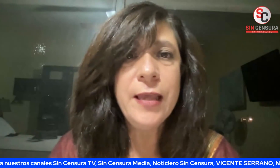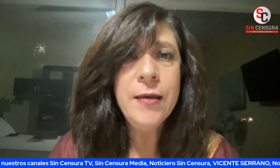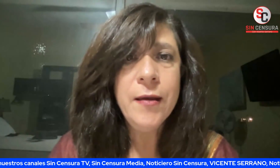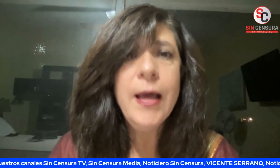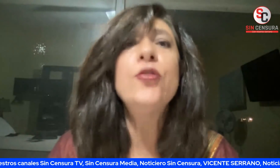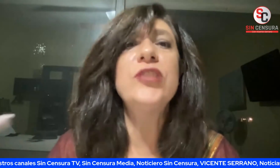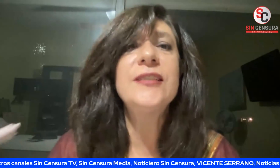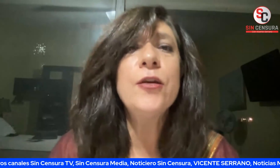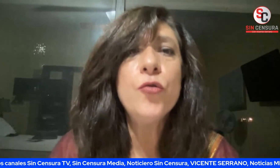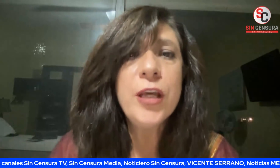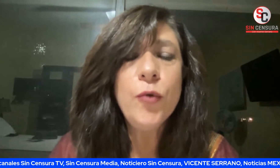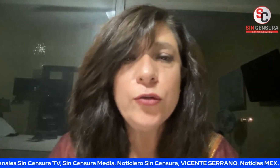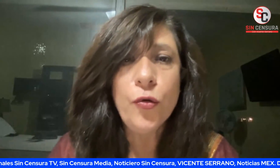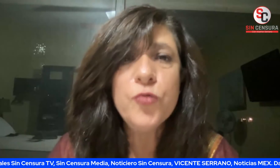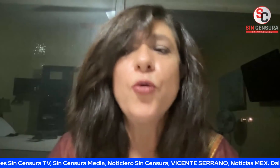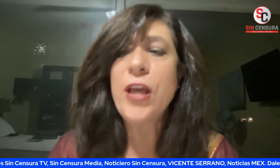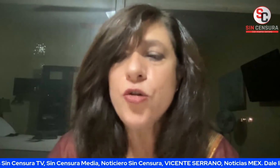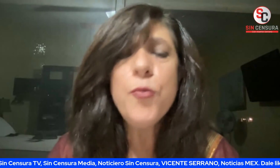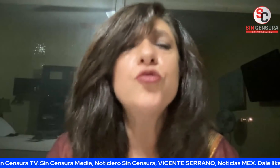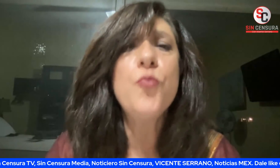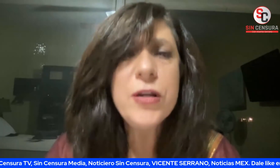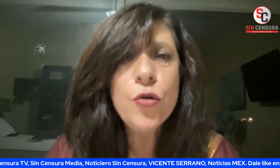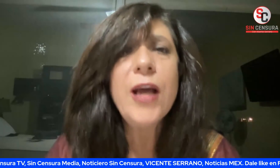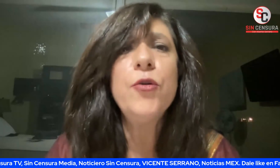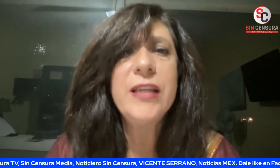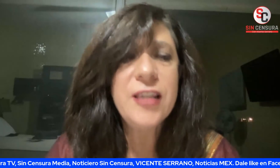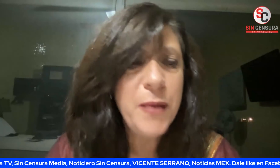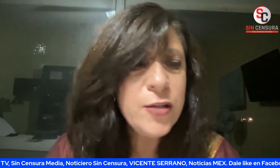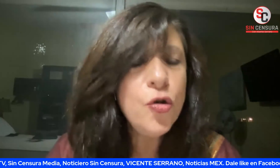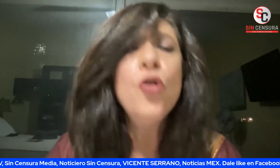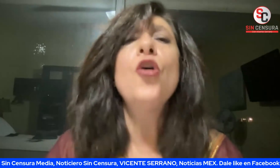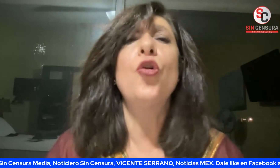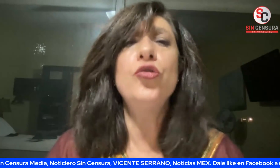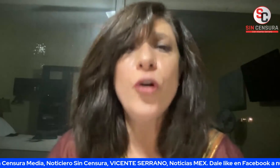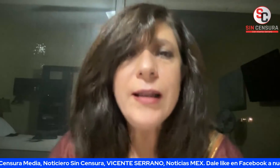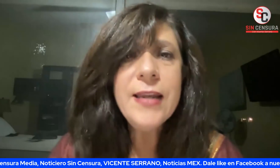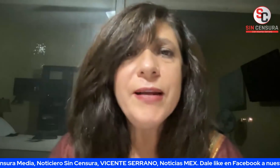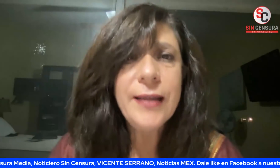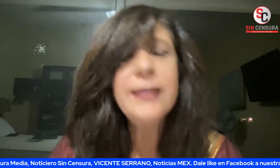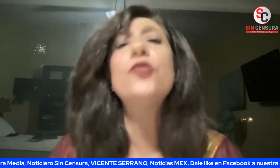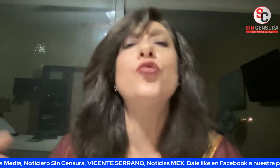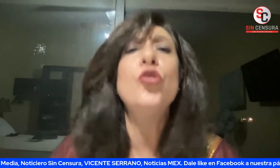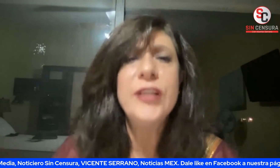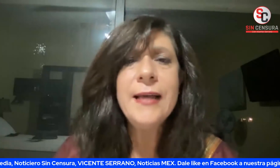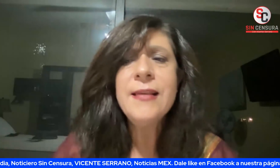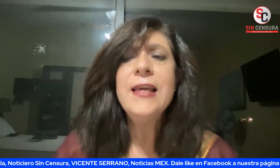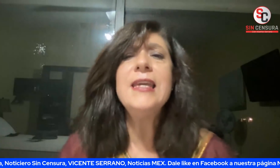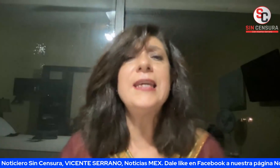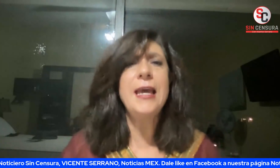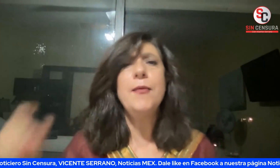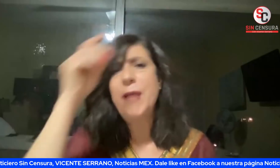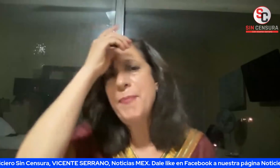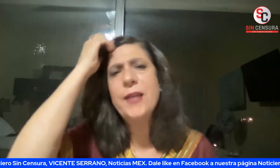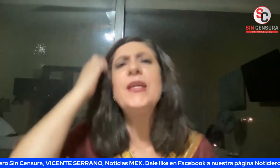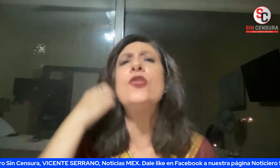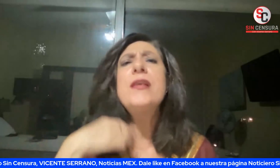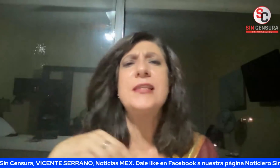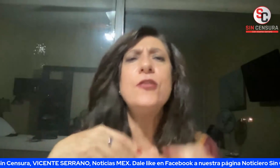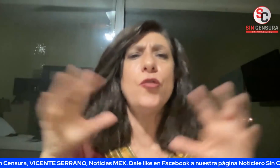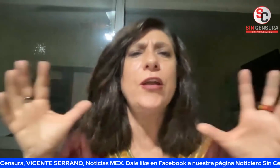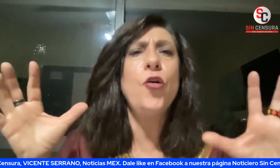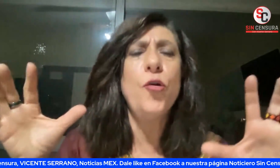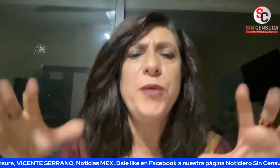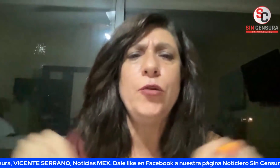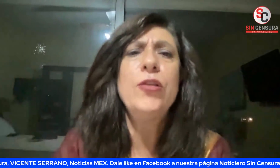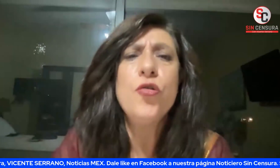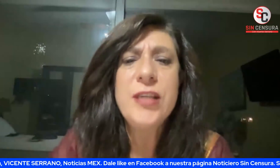los enfrente, nos está incluyendo a todos, porque yo por supuesto que hablo en este espacio con toda la libertad que tú nos das y que me permito decir